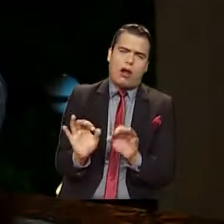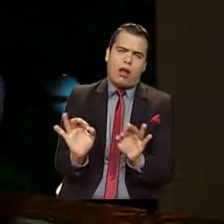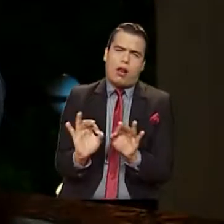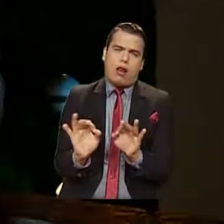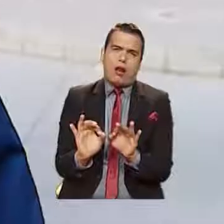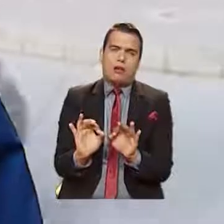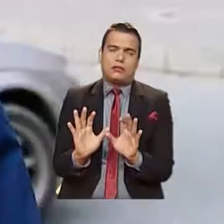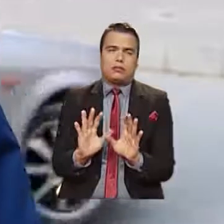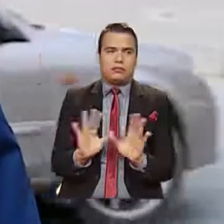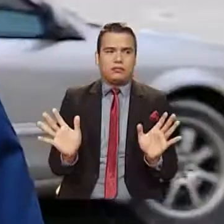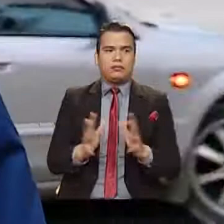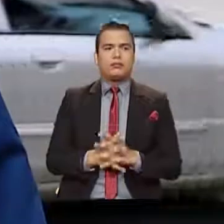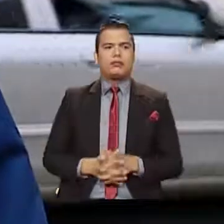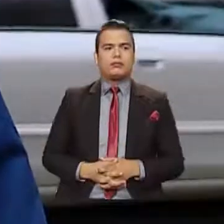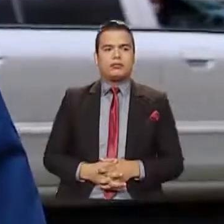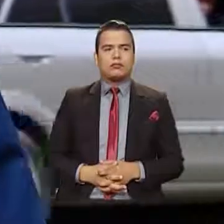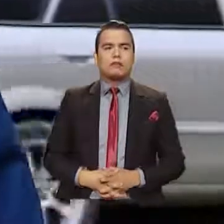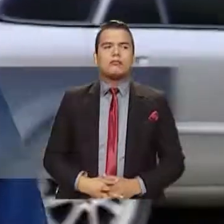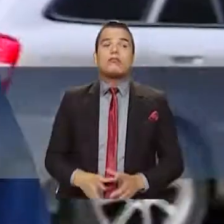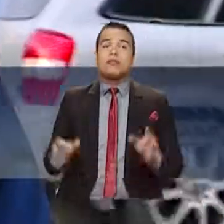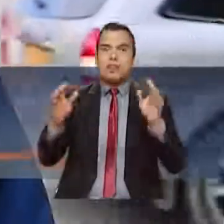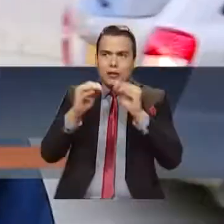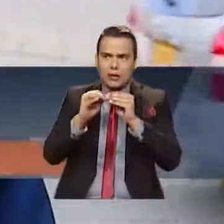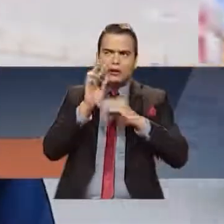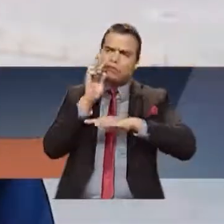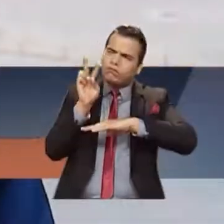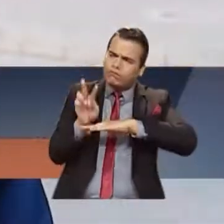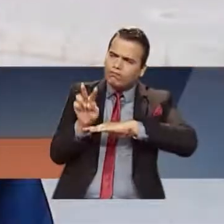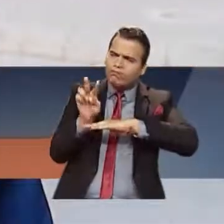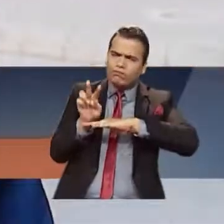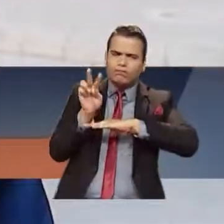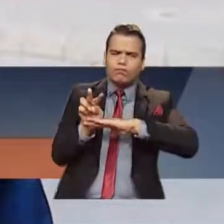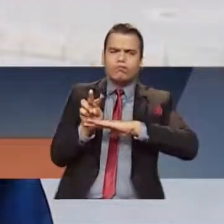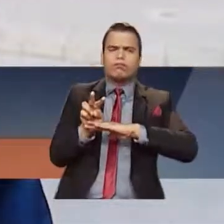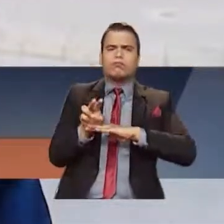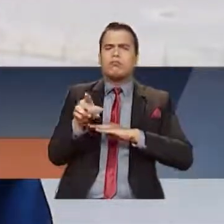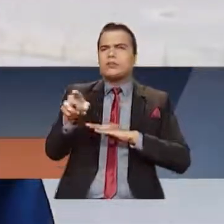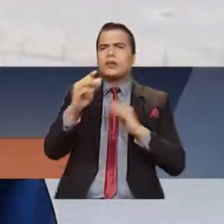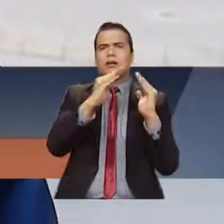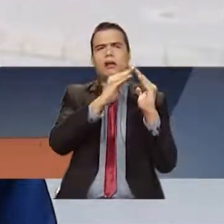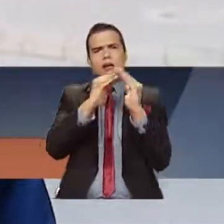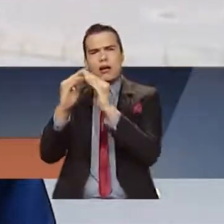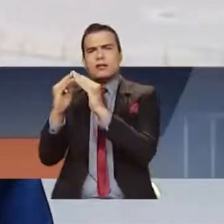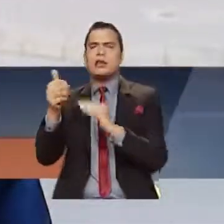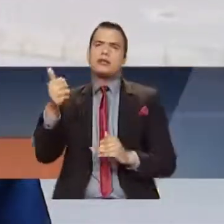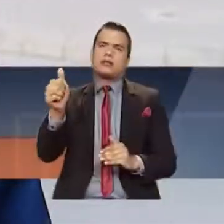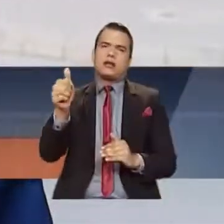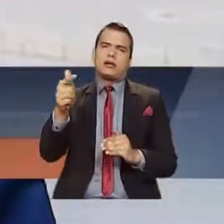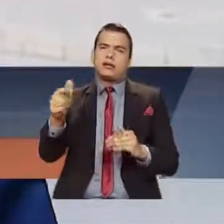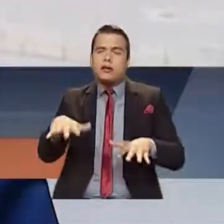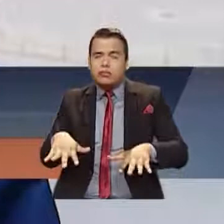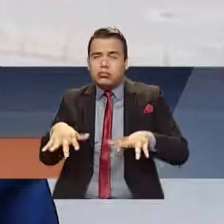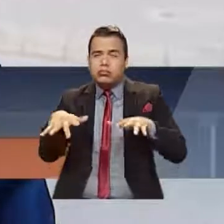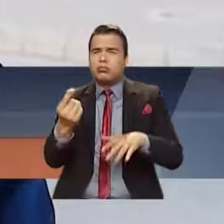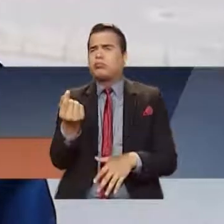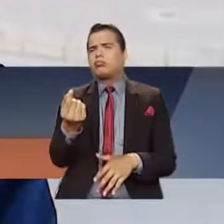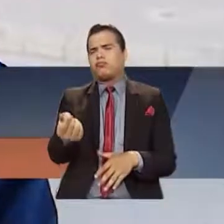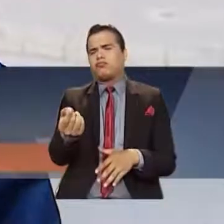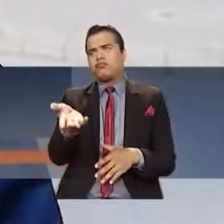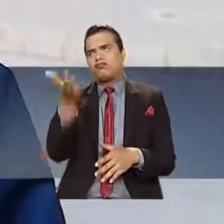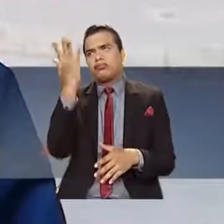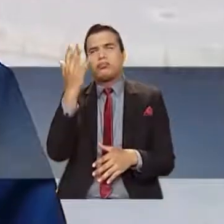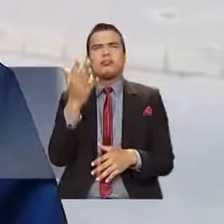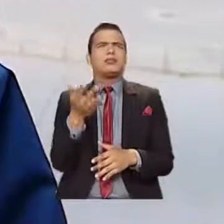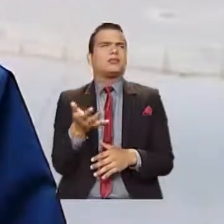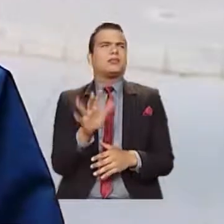complejidad. Hicimos otra revisión encontrando solamente 10 viviendas con una inundación precaria, hablamos de menos